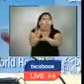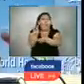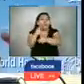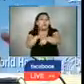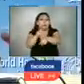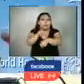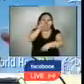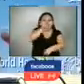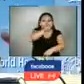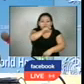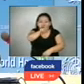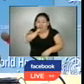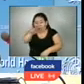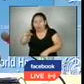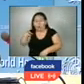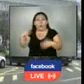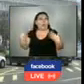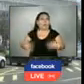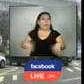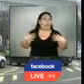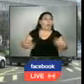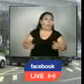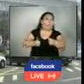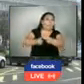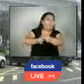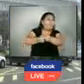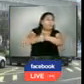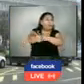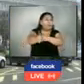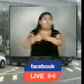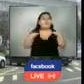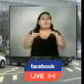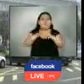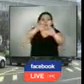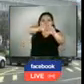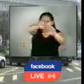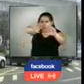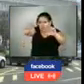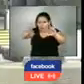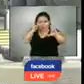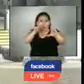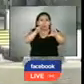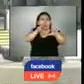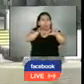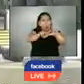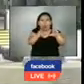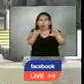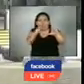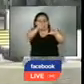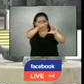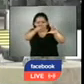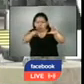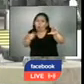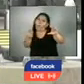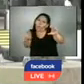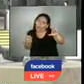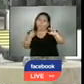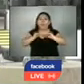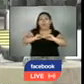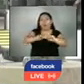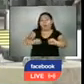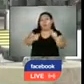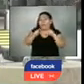una cifra récord a lo largo de la pandemia. Al mismo tiempo, la estadística muestra una disminución en las muertes, pero el